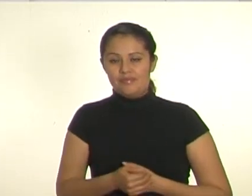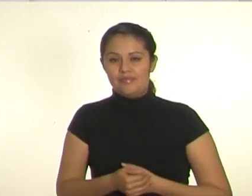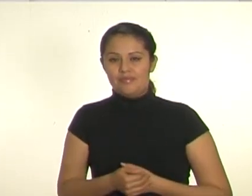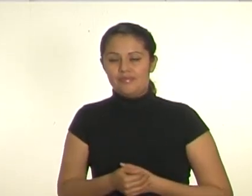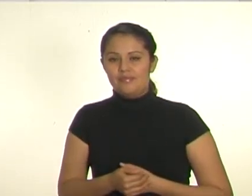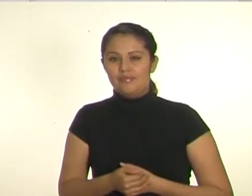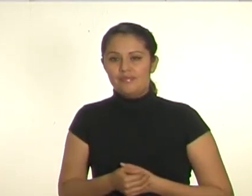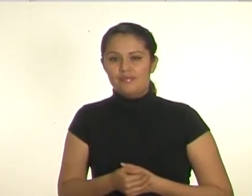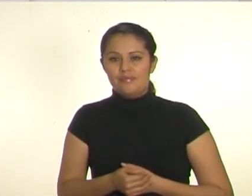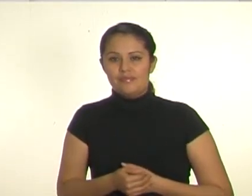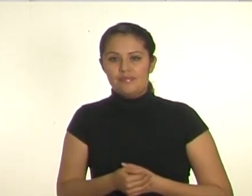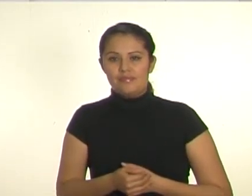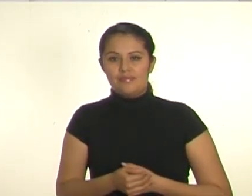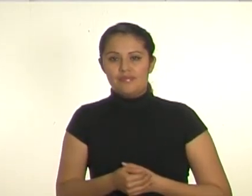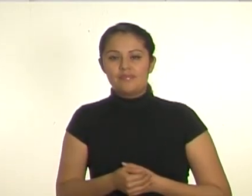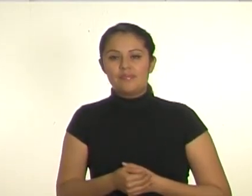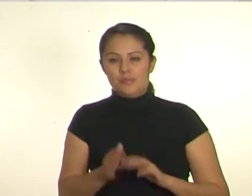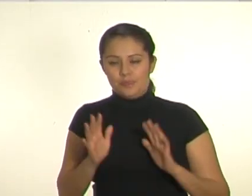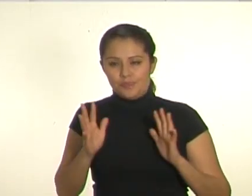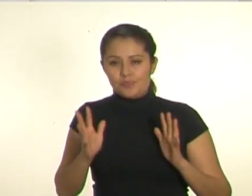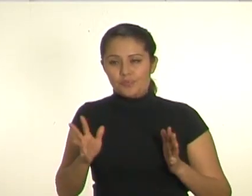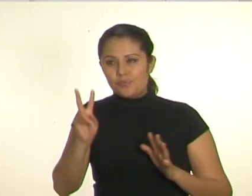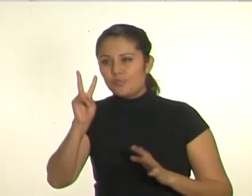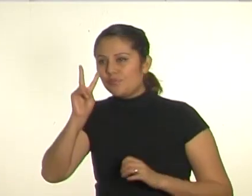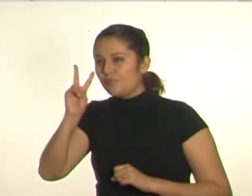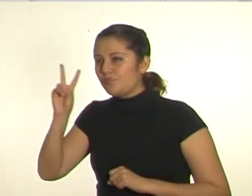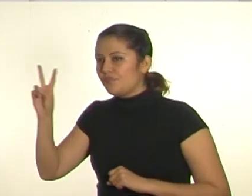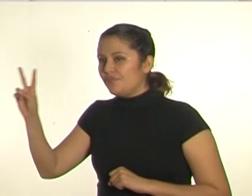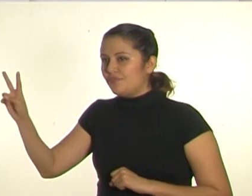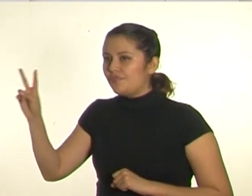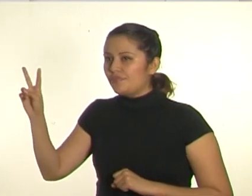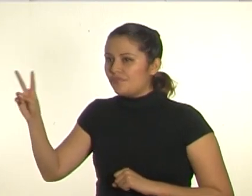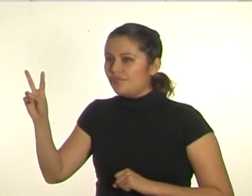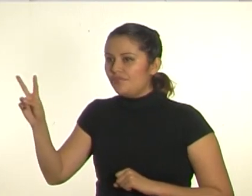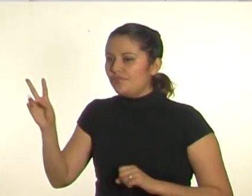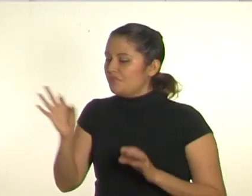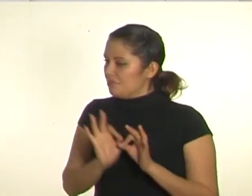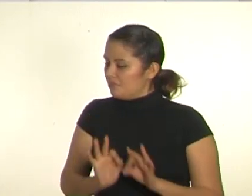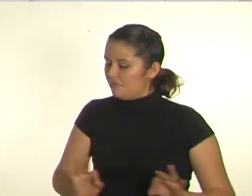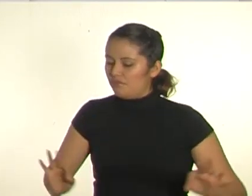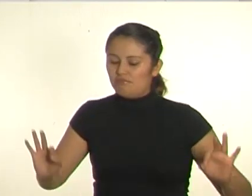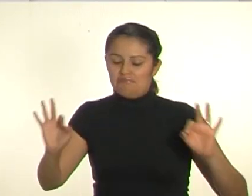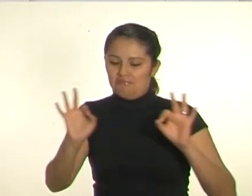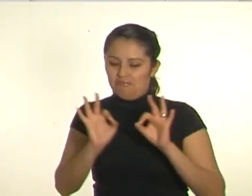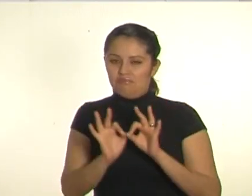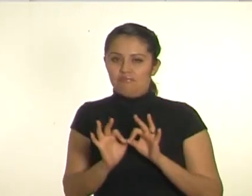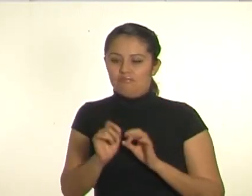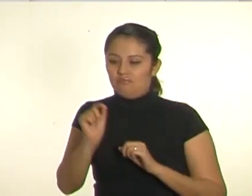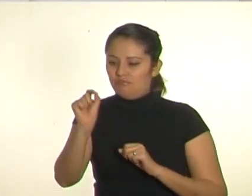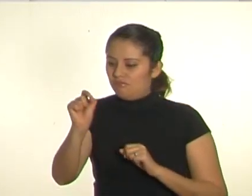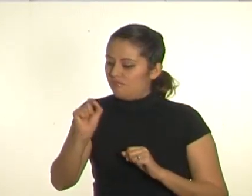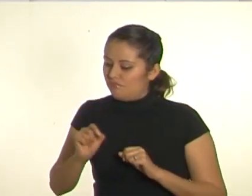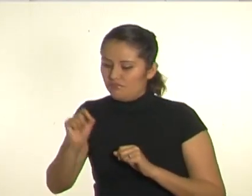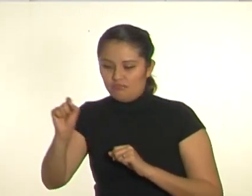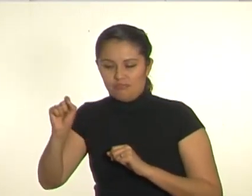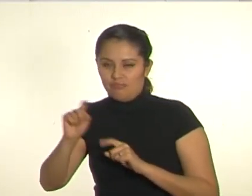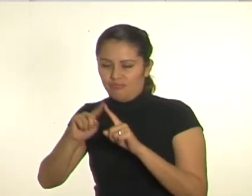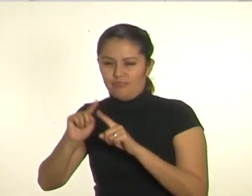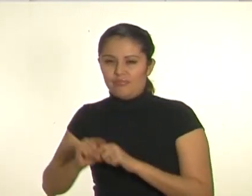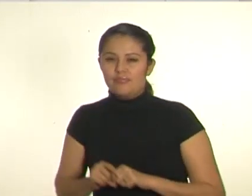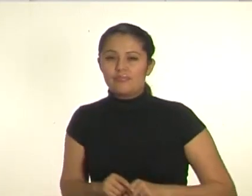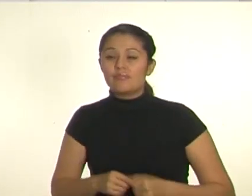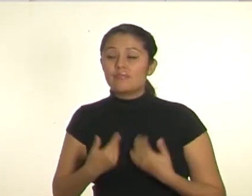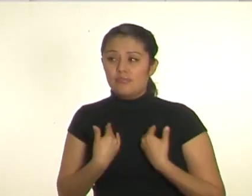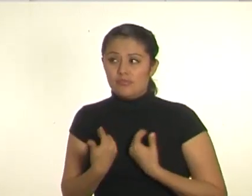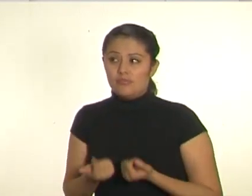Entonces, ya tenemos visto lo que son la importancia de las comillas. Si te das cuenta, nos